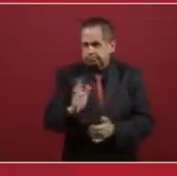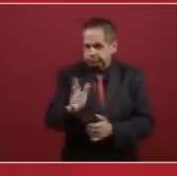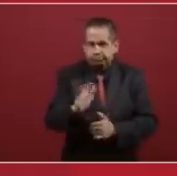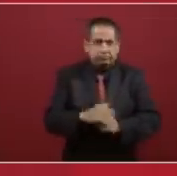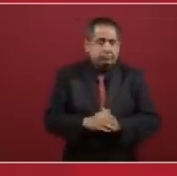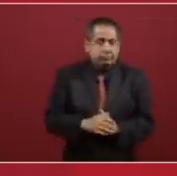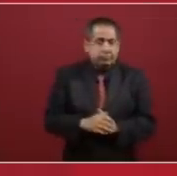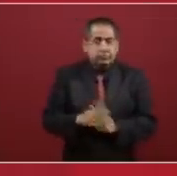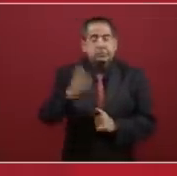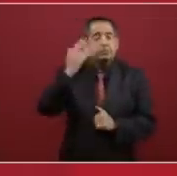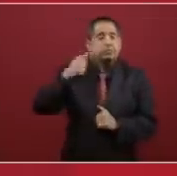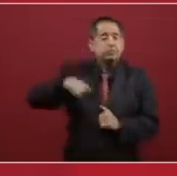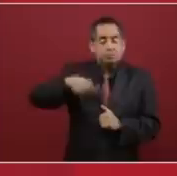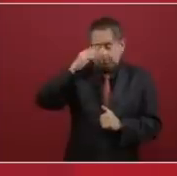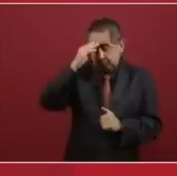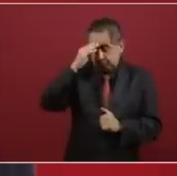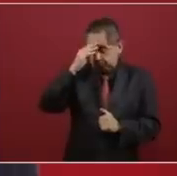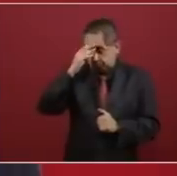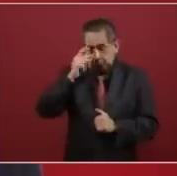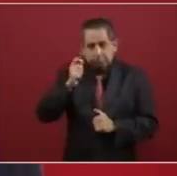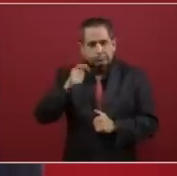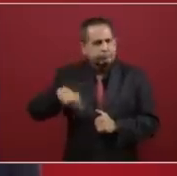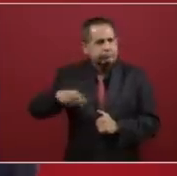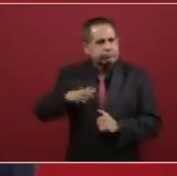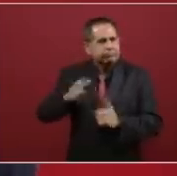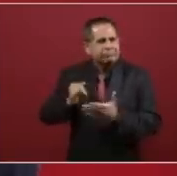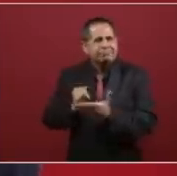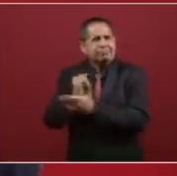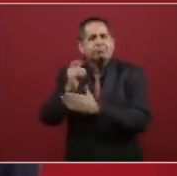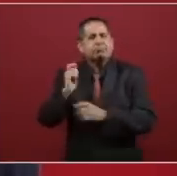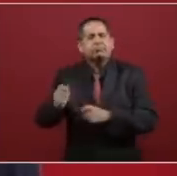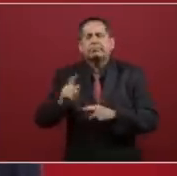Nos tocó decidir sobre la